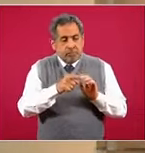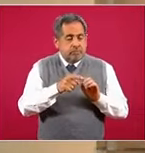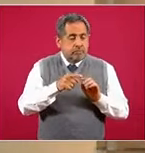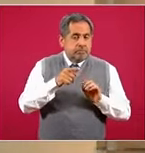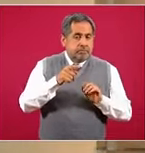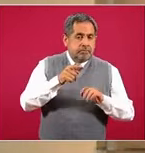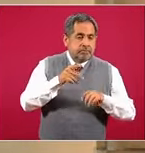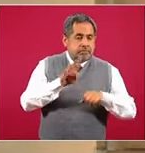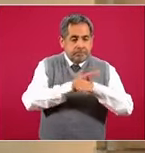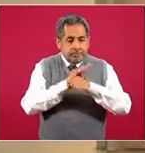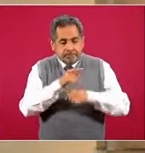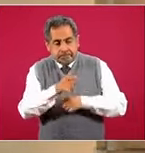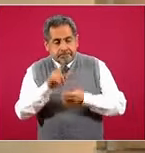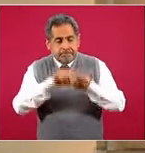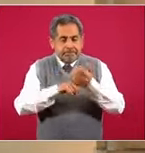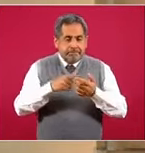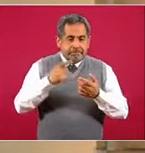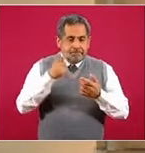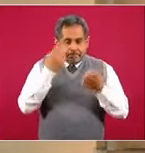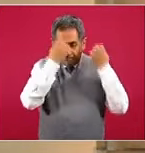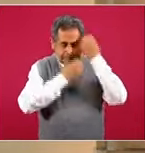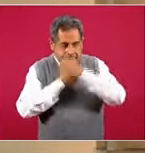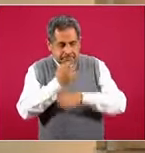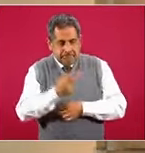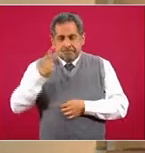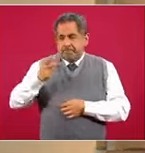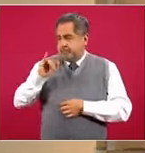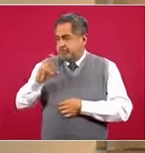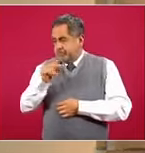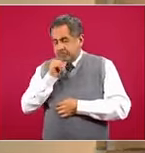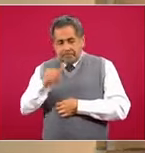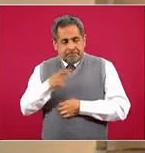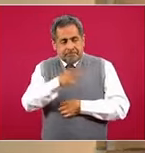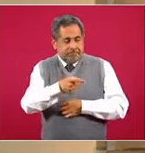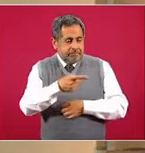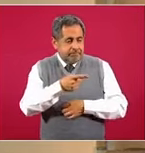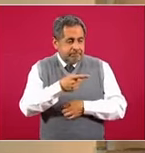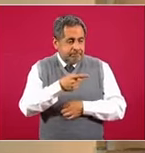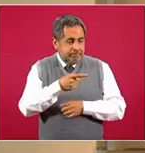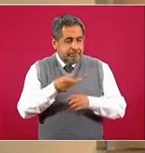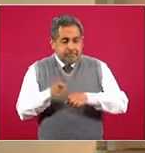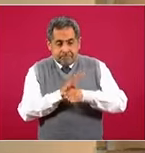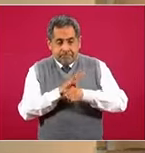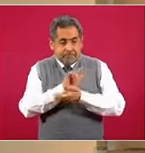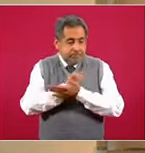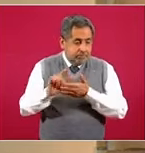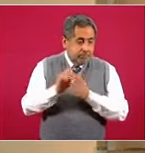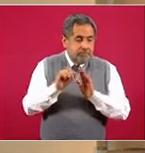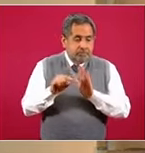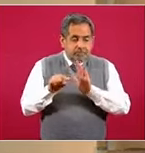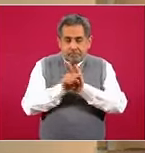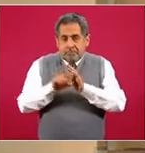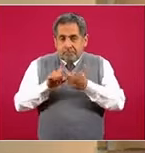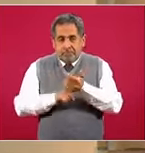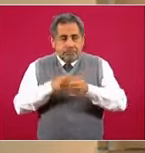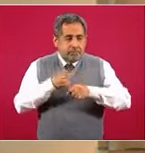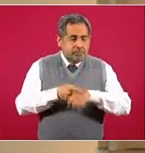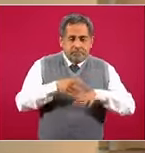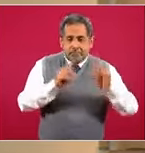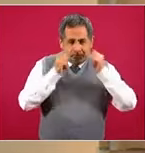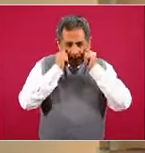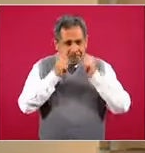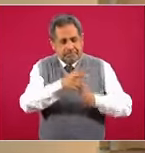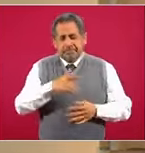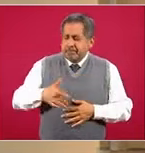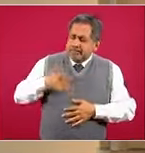tomó o no se le tomó una muestra, si esa muestra fue positiva o negativa, porque si es negativa, pero tiene el